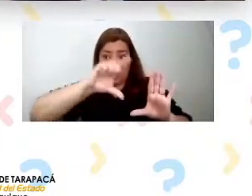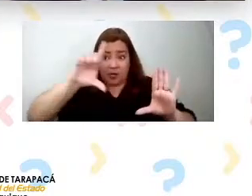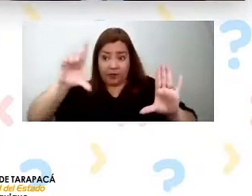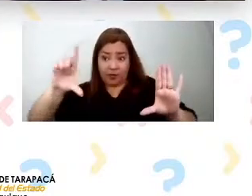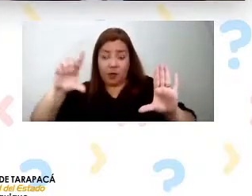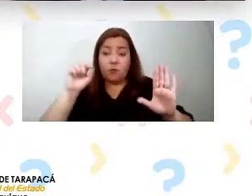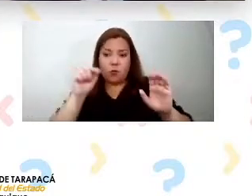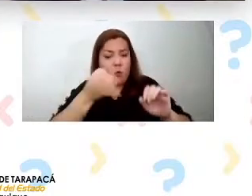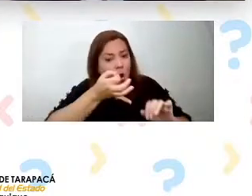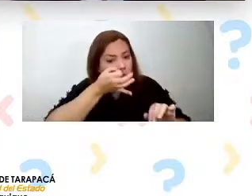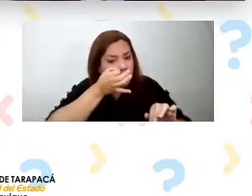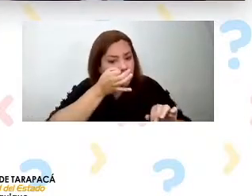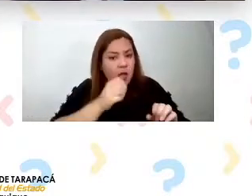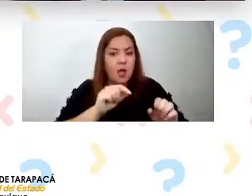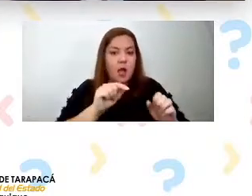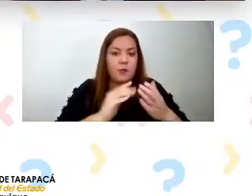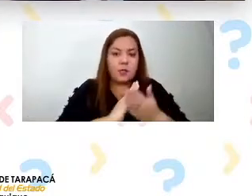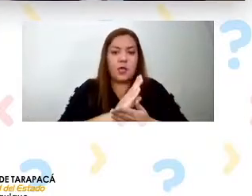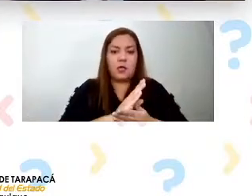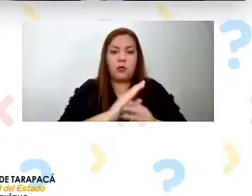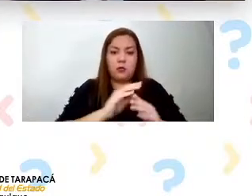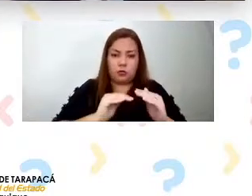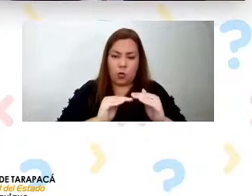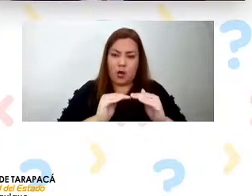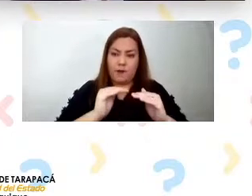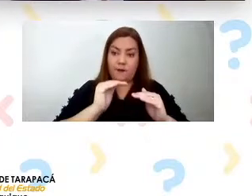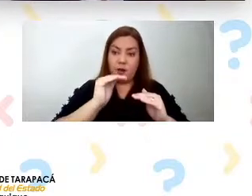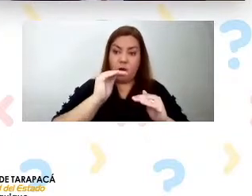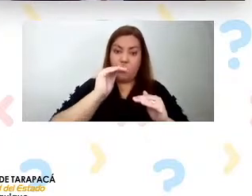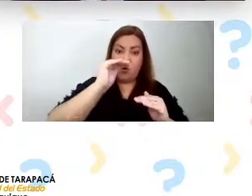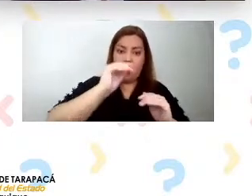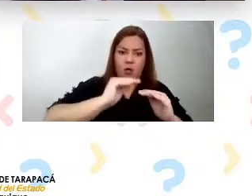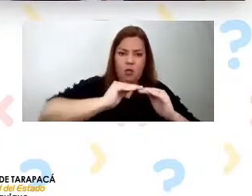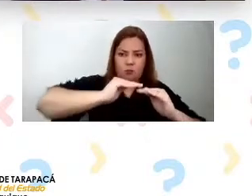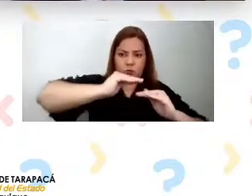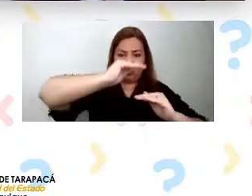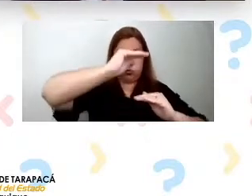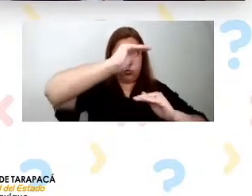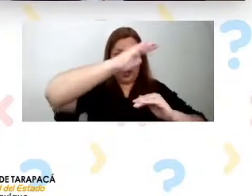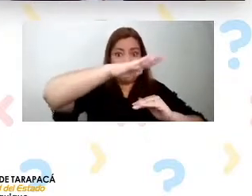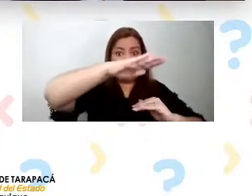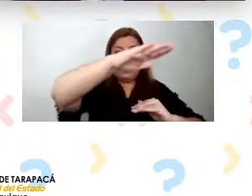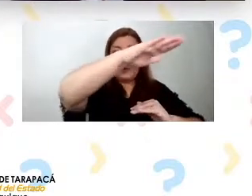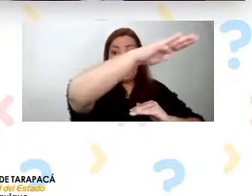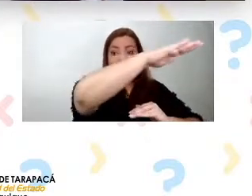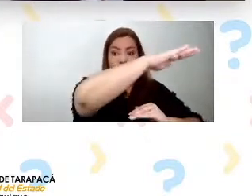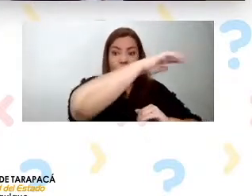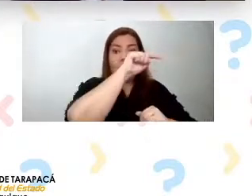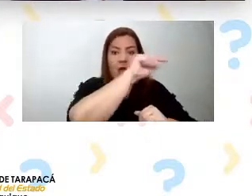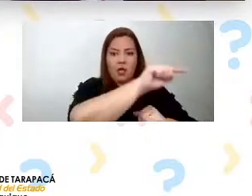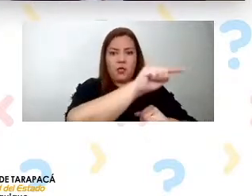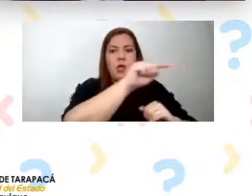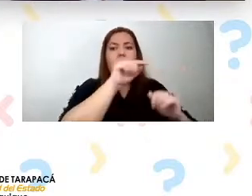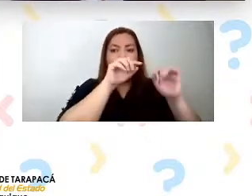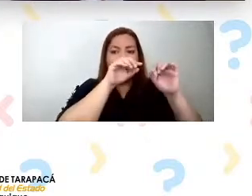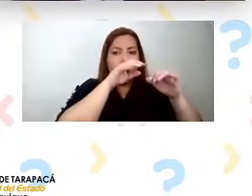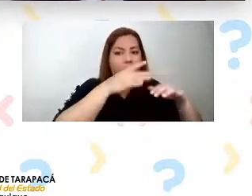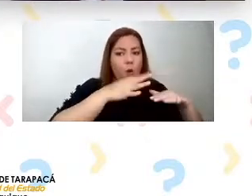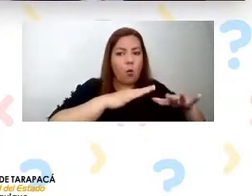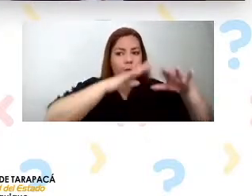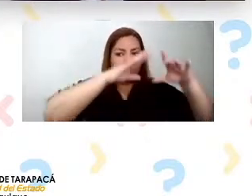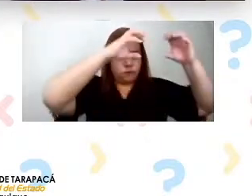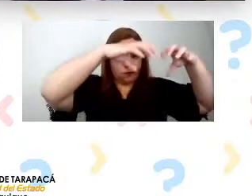medida que nosotros elevamos en altura, que estamos en el altiplano, se han detectado las